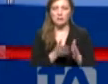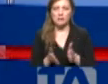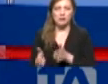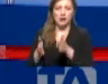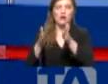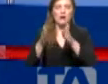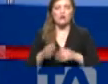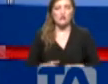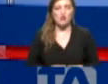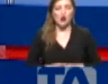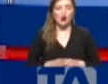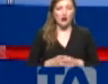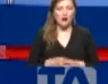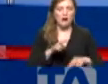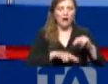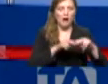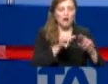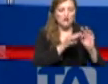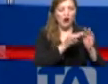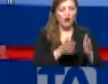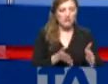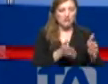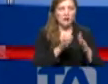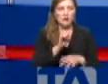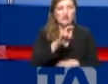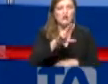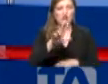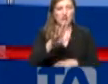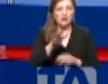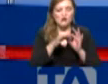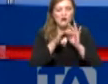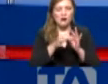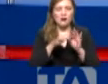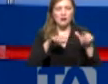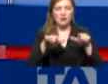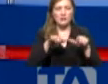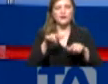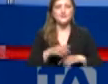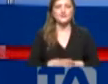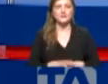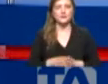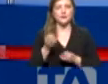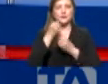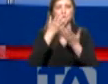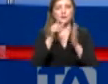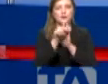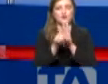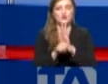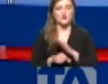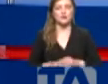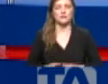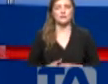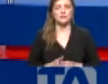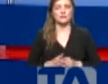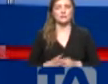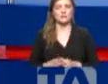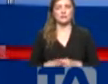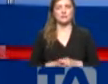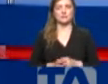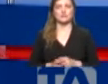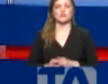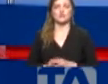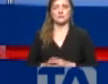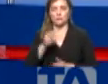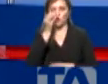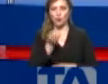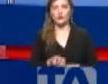conocida como la vía Colibrí-Tambillo. Nuestra compañera Fernanda Ceballos se encuentra en el lugar para contarnos los detalles de este pedido ciudadano.